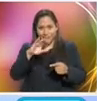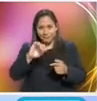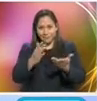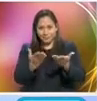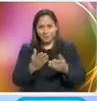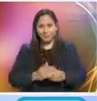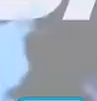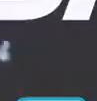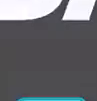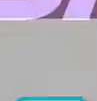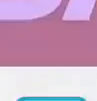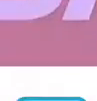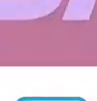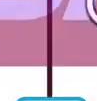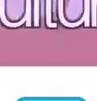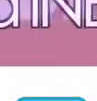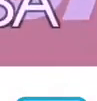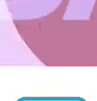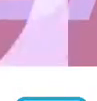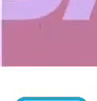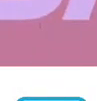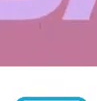Inda.